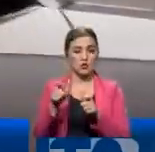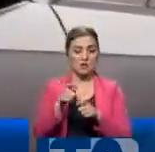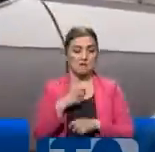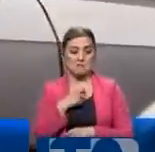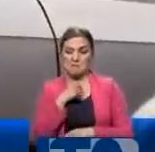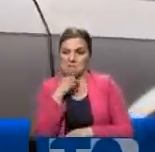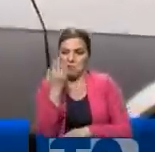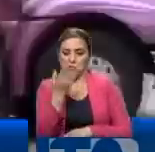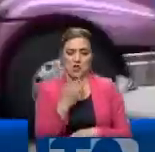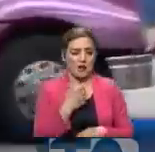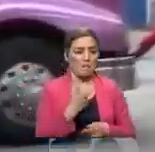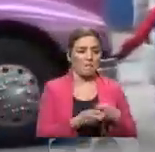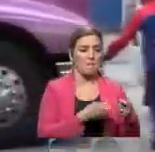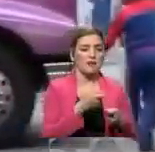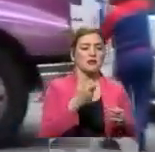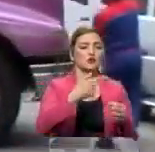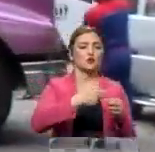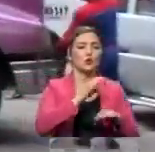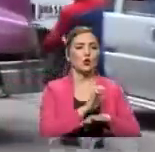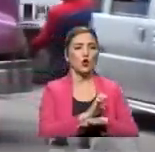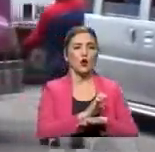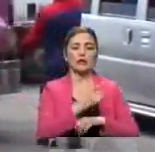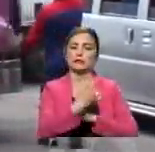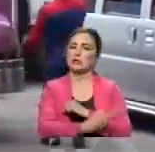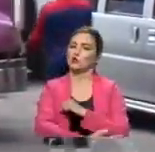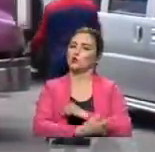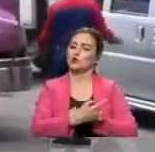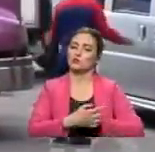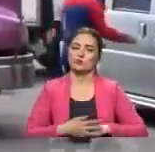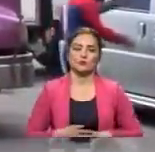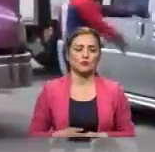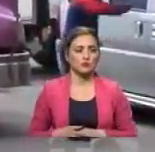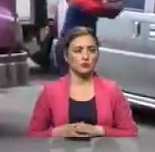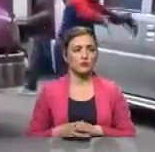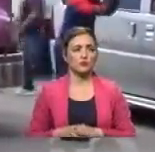irrespeten el decreto. En Ipiales, Colombia, Jairo Jacome Ortega, 24 horas.